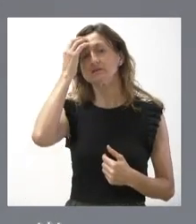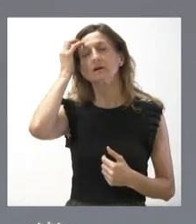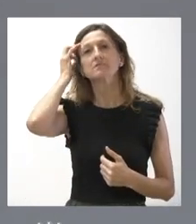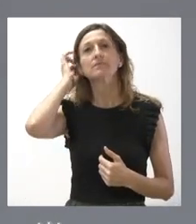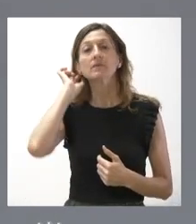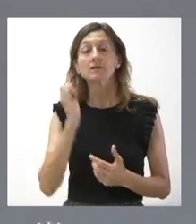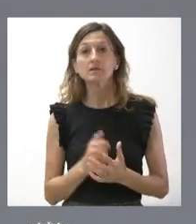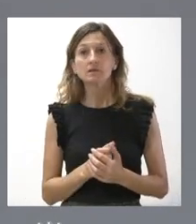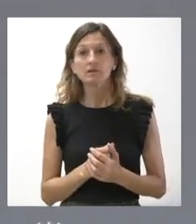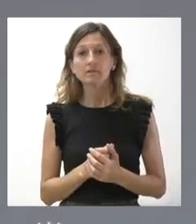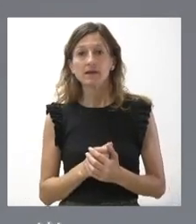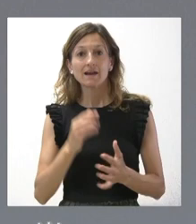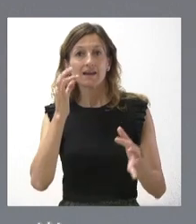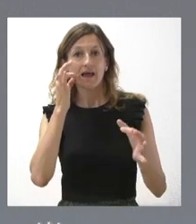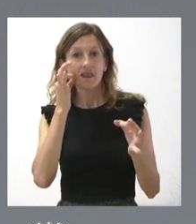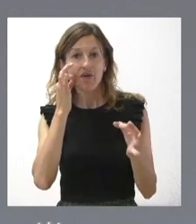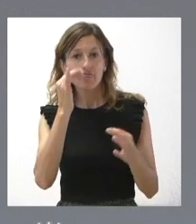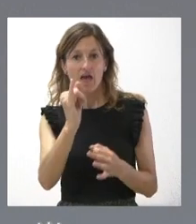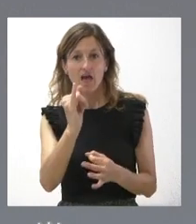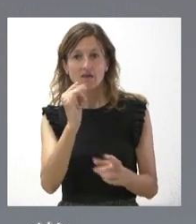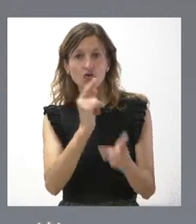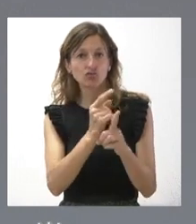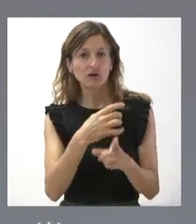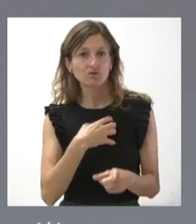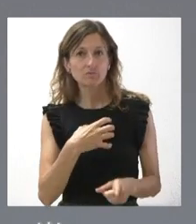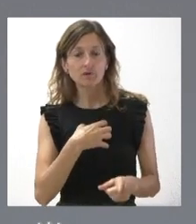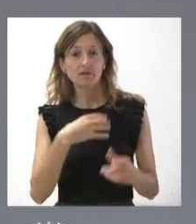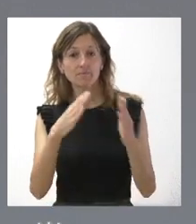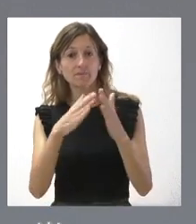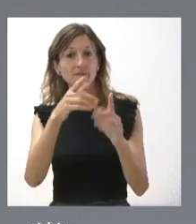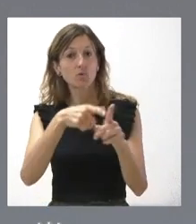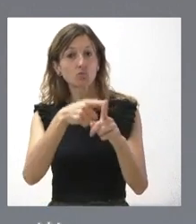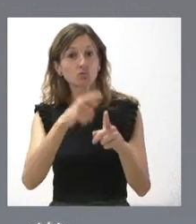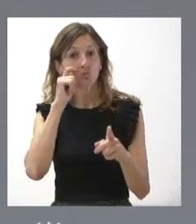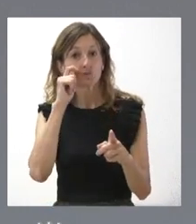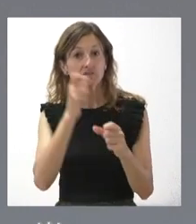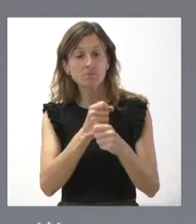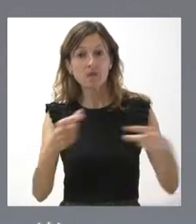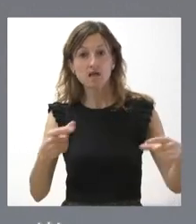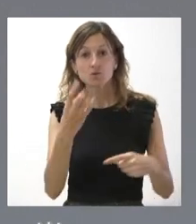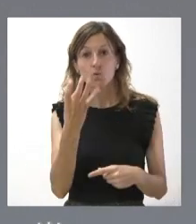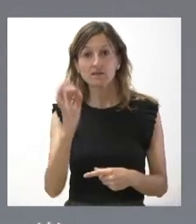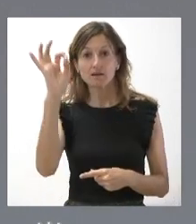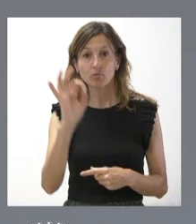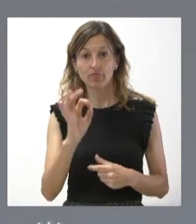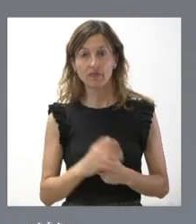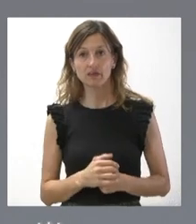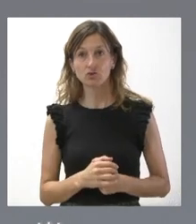lo que no se puede es ir contra la realidad. Las viviendas de uso turístico han aumentado un 40%.